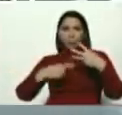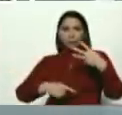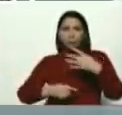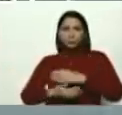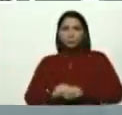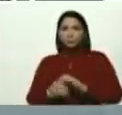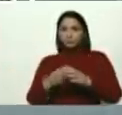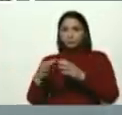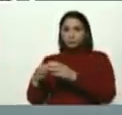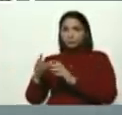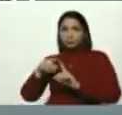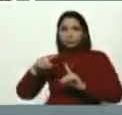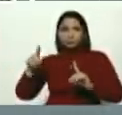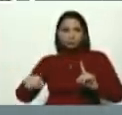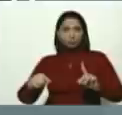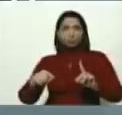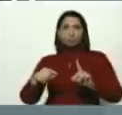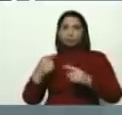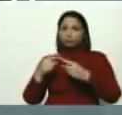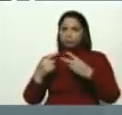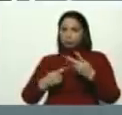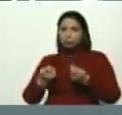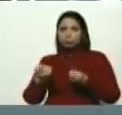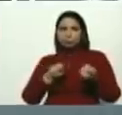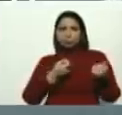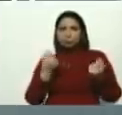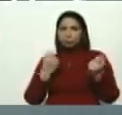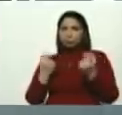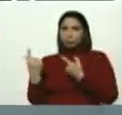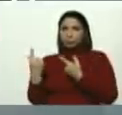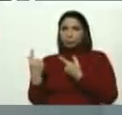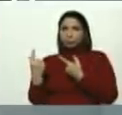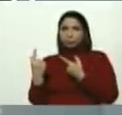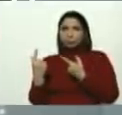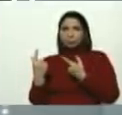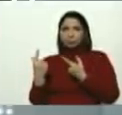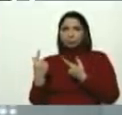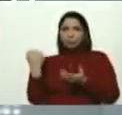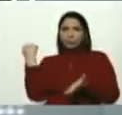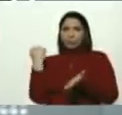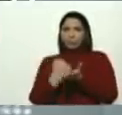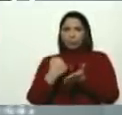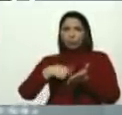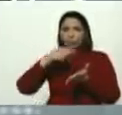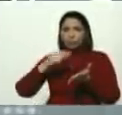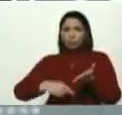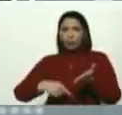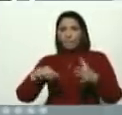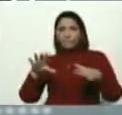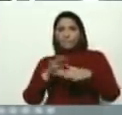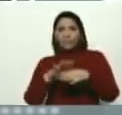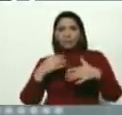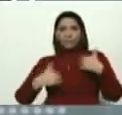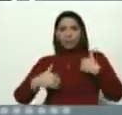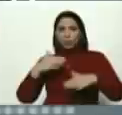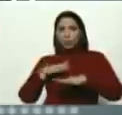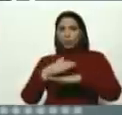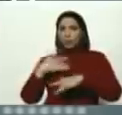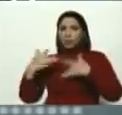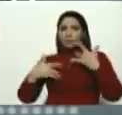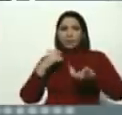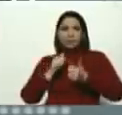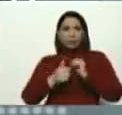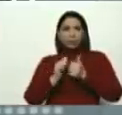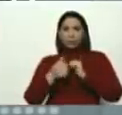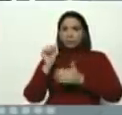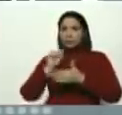electrónicos y electrodomésticos, servicios de encomienda, registros y notarías martes, miércoles y jueves, eventos